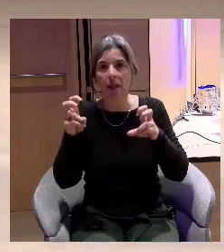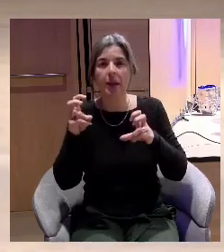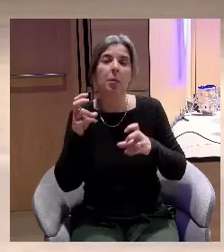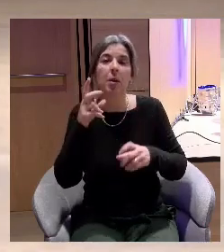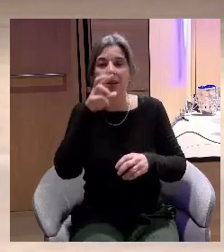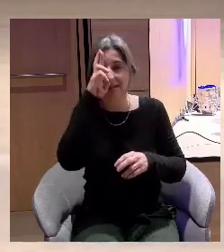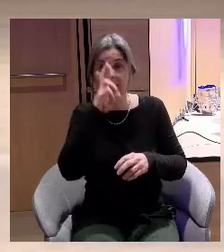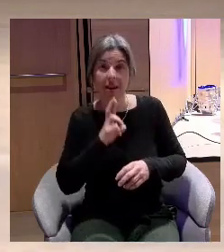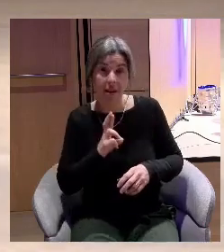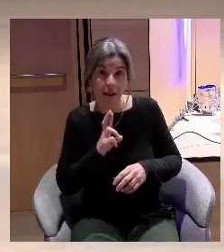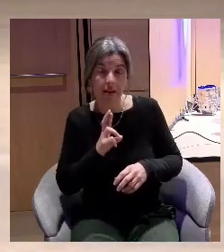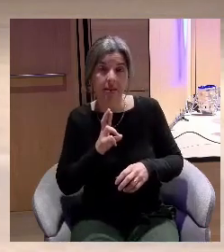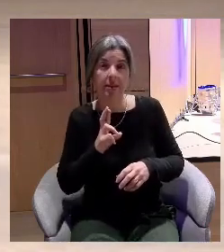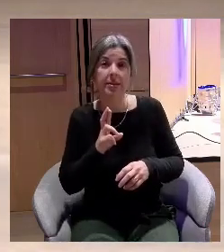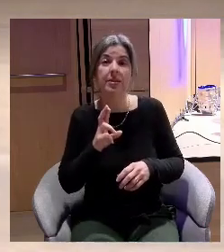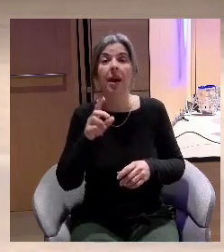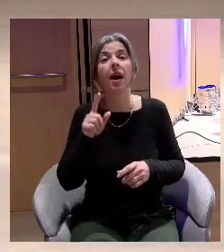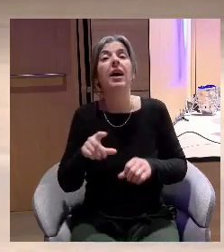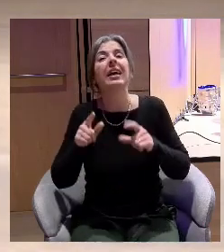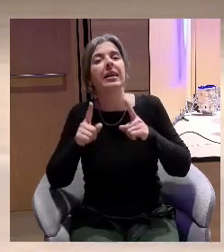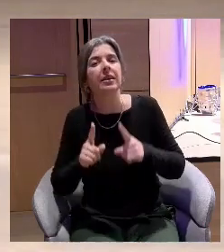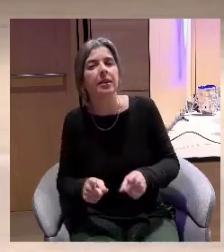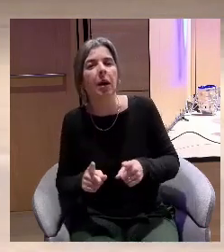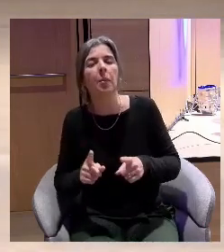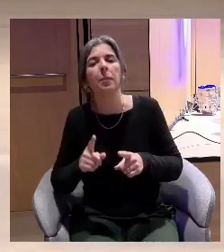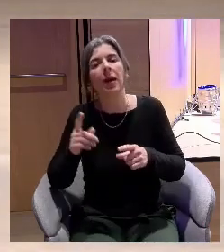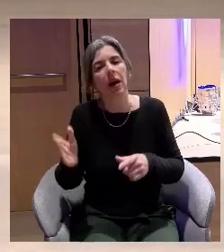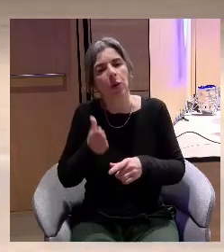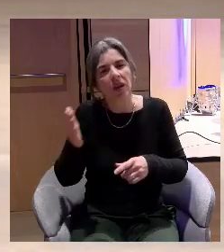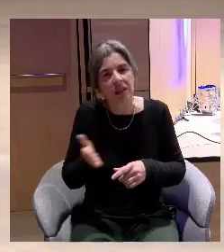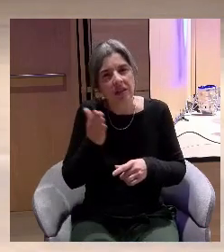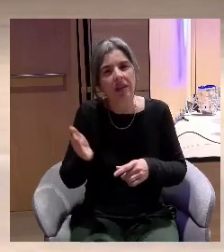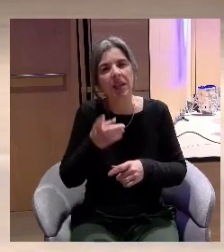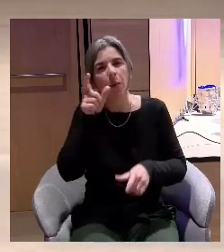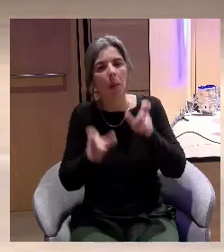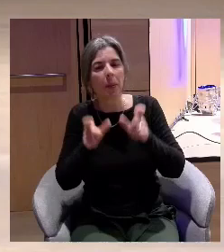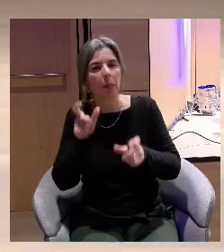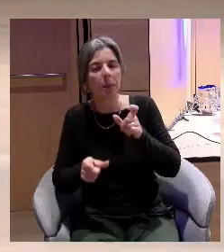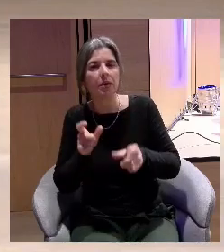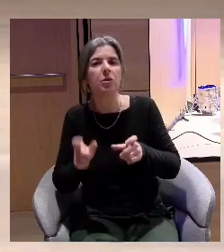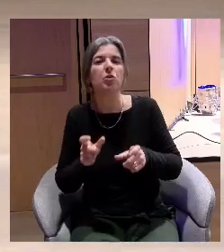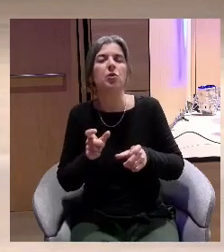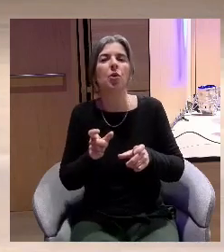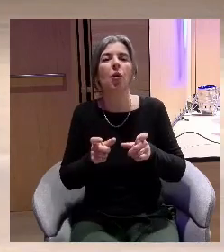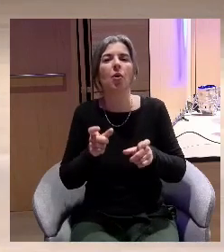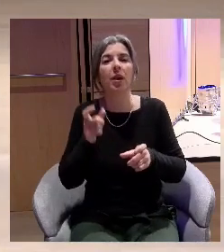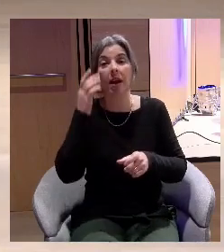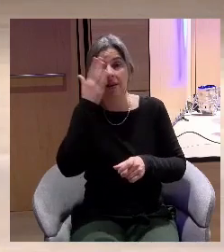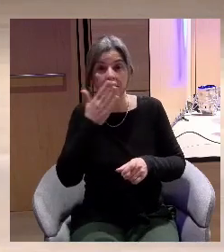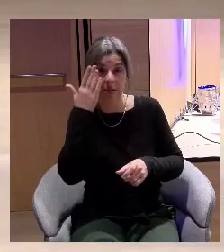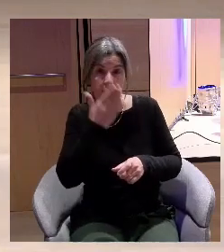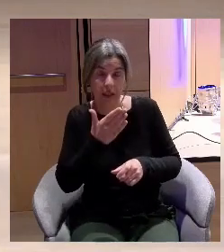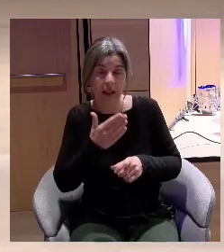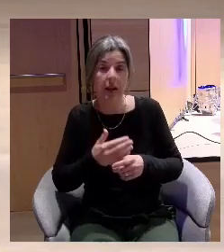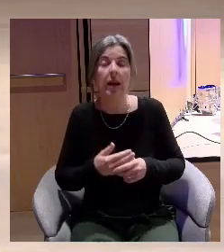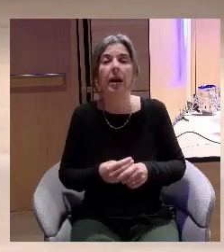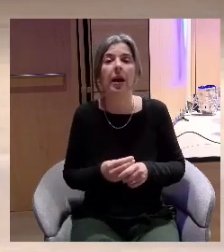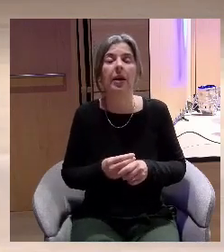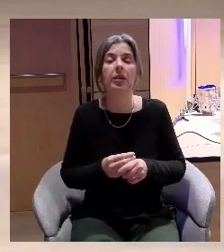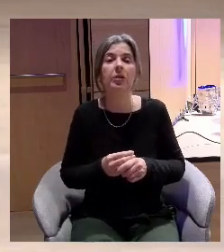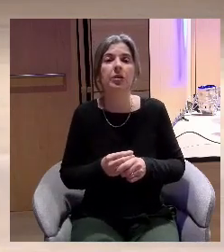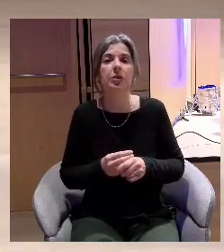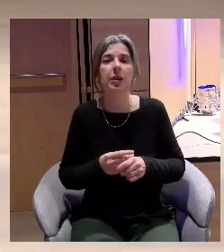ser, y hay una serie también de incentivos para estas personas. Según tengo entendido, y bueno, capaz que